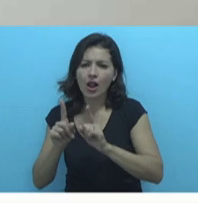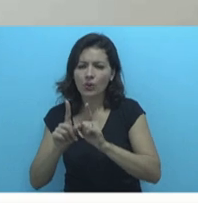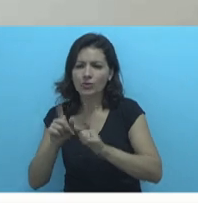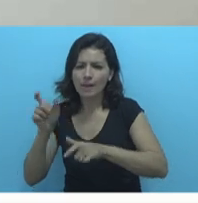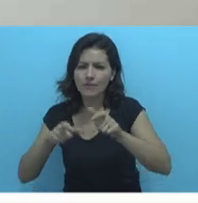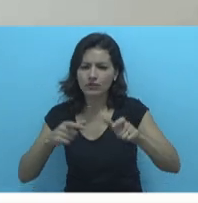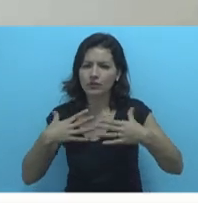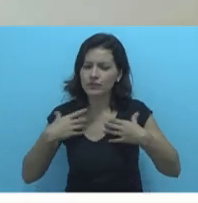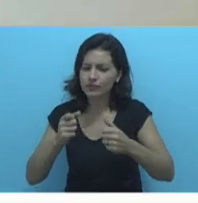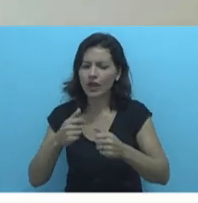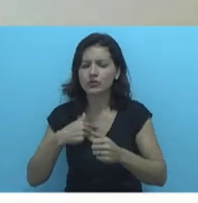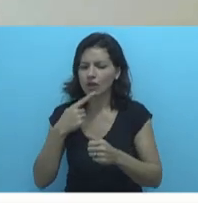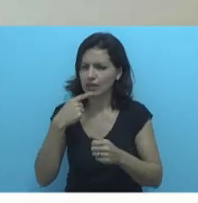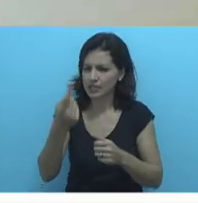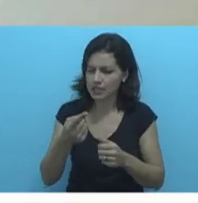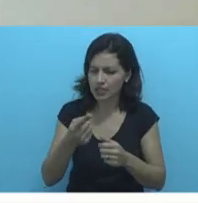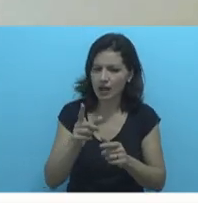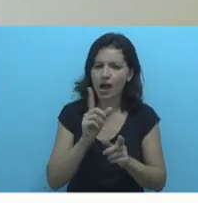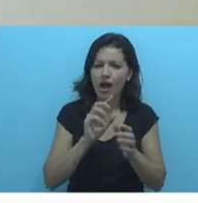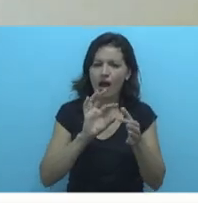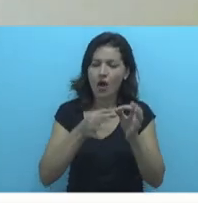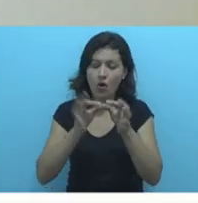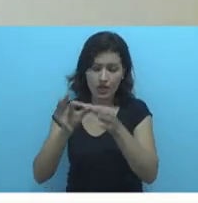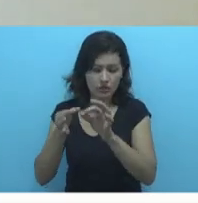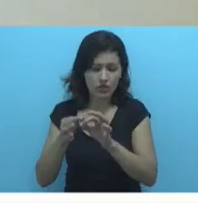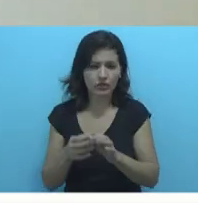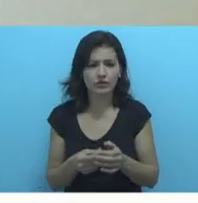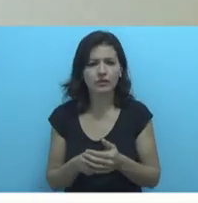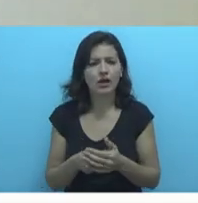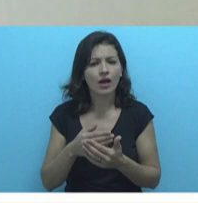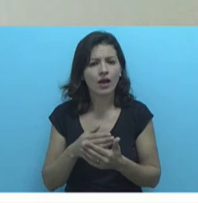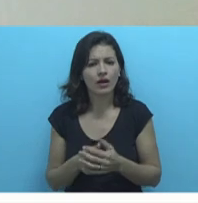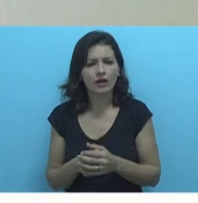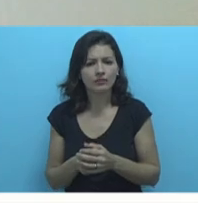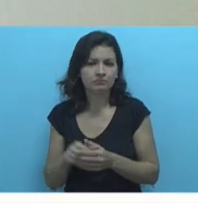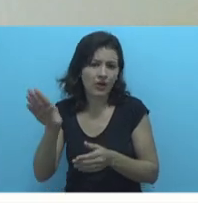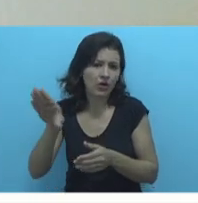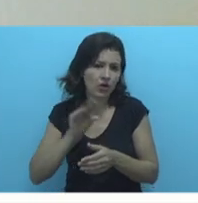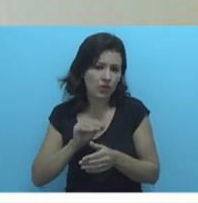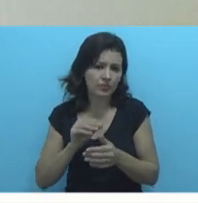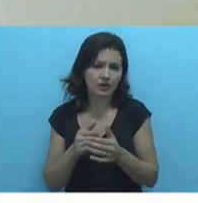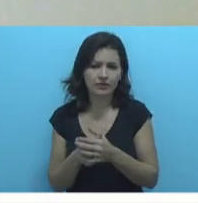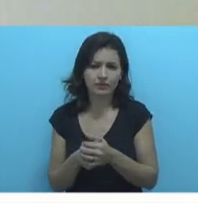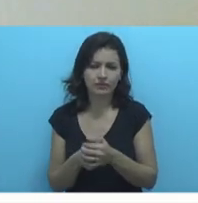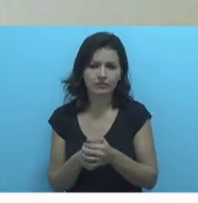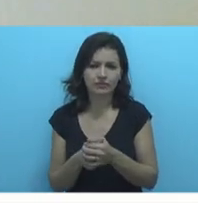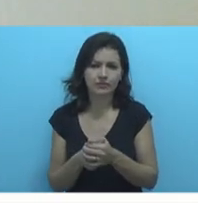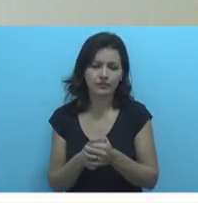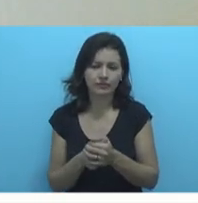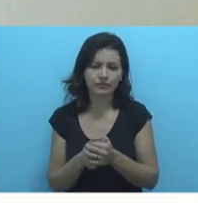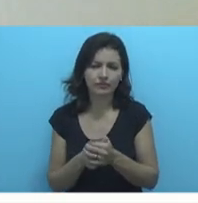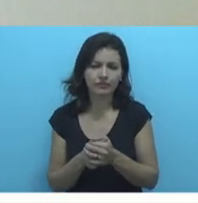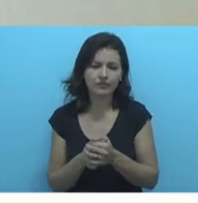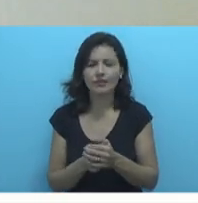muchos conocemos porque creemos que en este momento tan importante la fe es lo que nos va a sacar adelante. A quien quiera acompañarme lo invito a decir: Padre nuestro